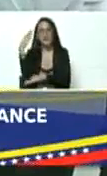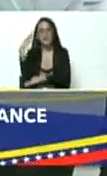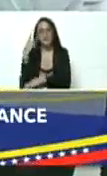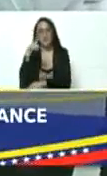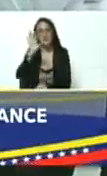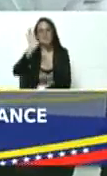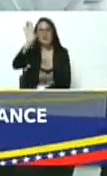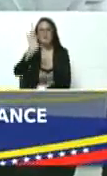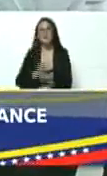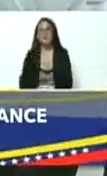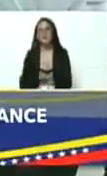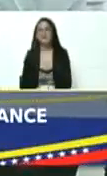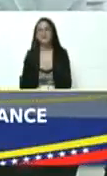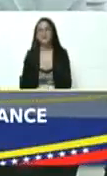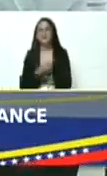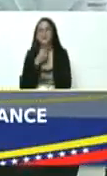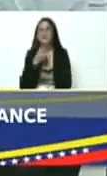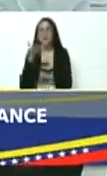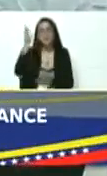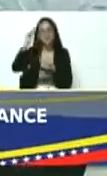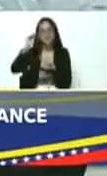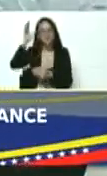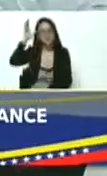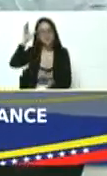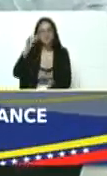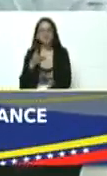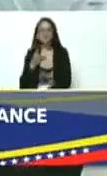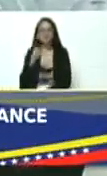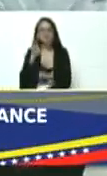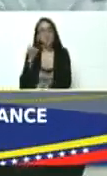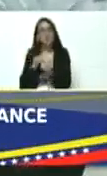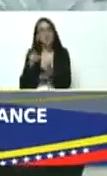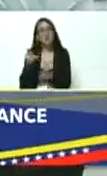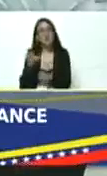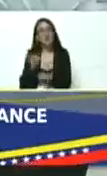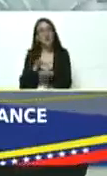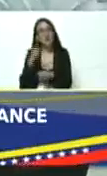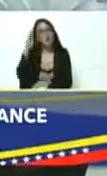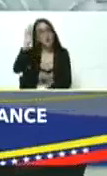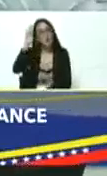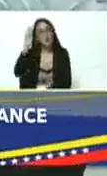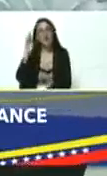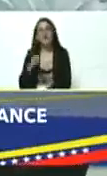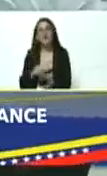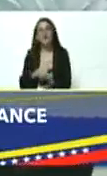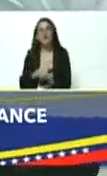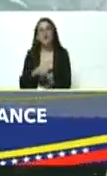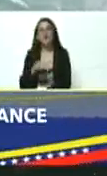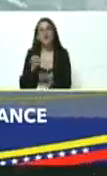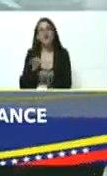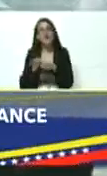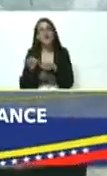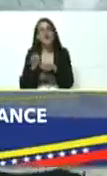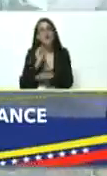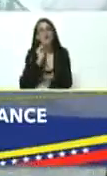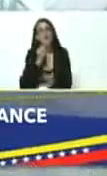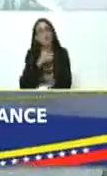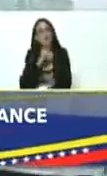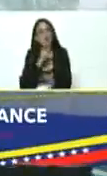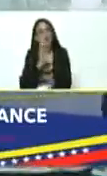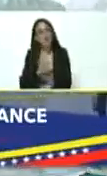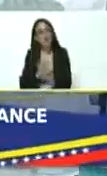es. Me gusta mucho ese concepto. ¿De qué parte de Cuba eres tú? Del municipio especial Isla de la Juventud. Isla de la Juventud. Bueno, yo nunca